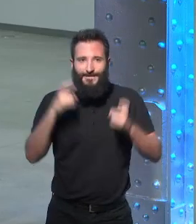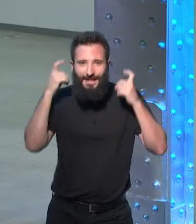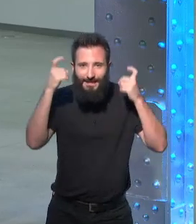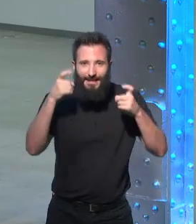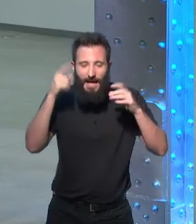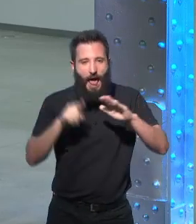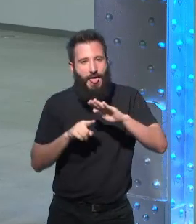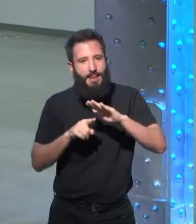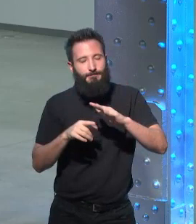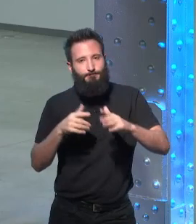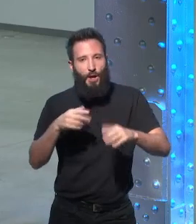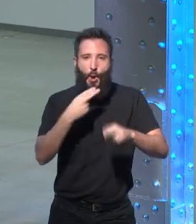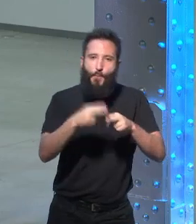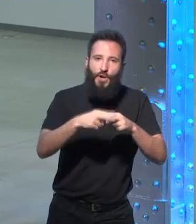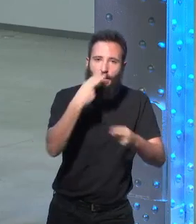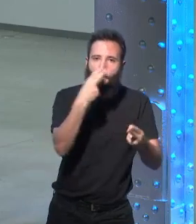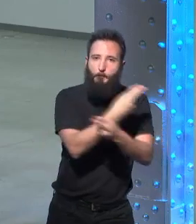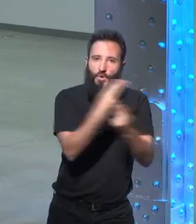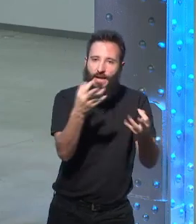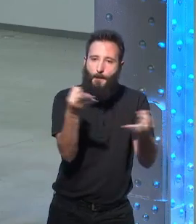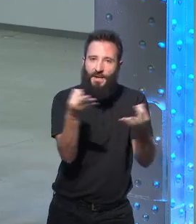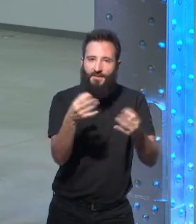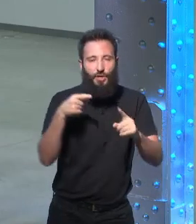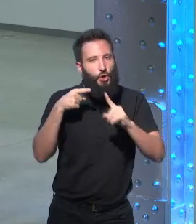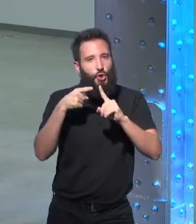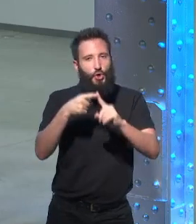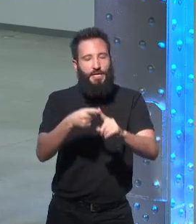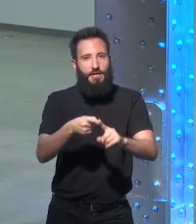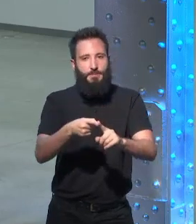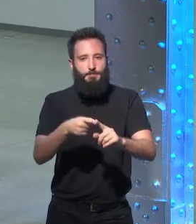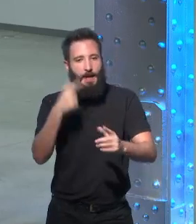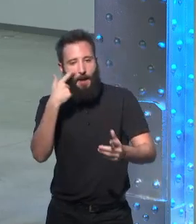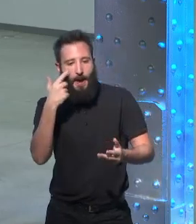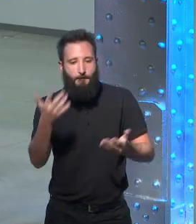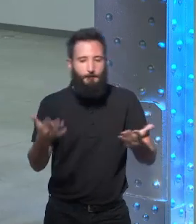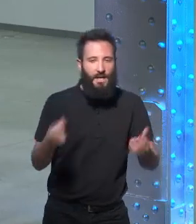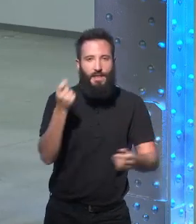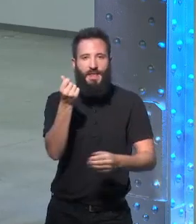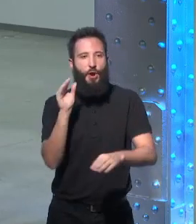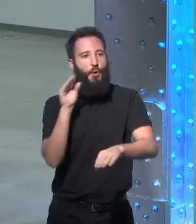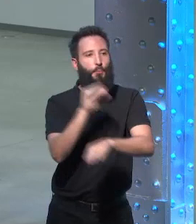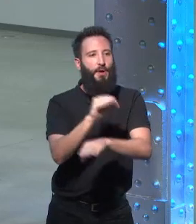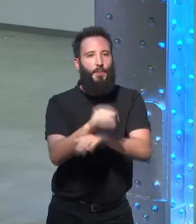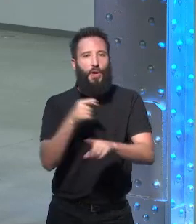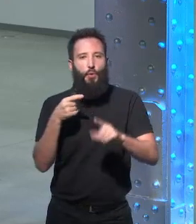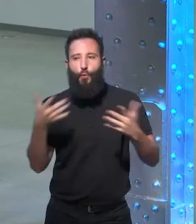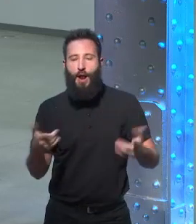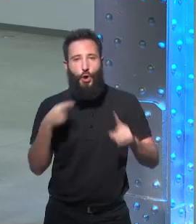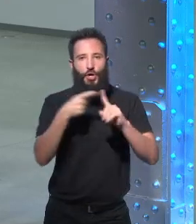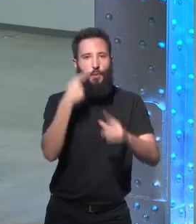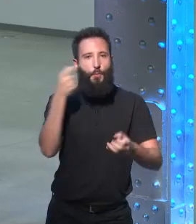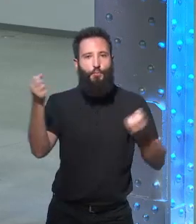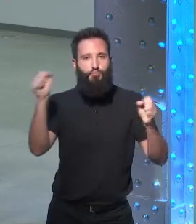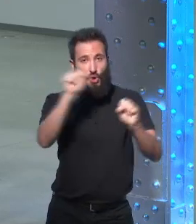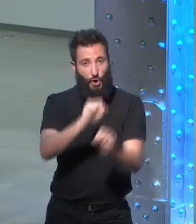desarrollar políticas públicas adecuadas para poder valorar qué debemos de invertir para proteger en el